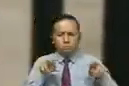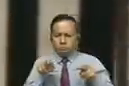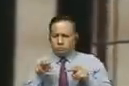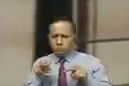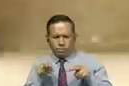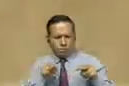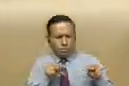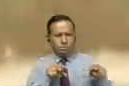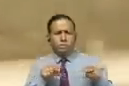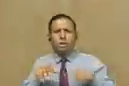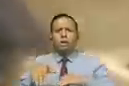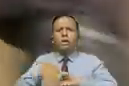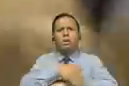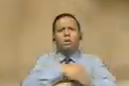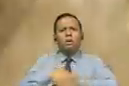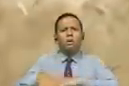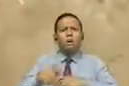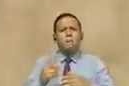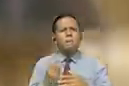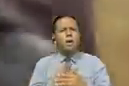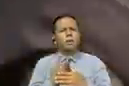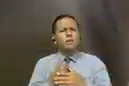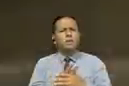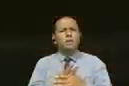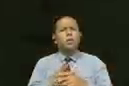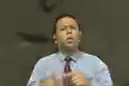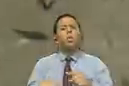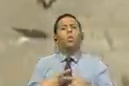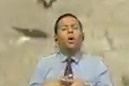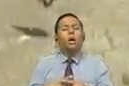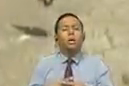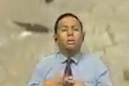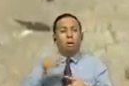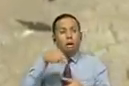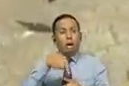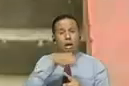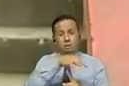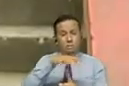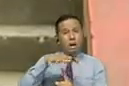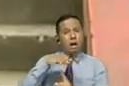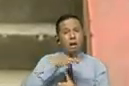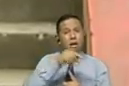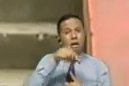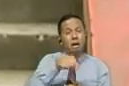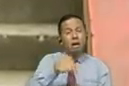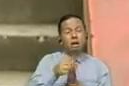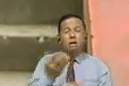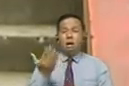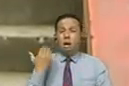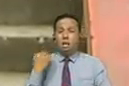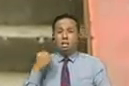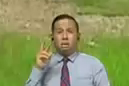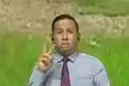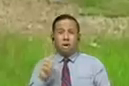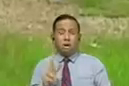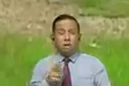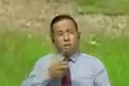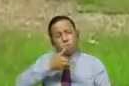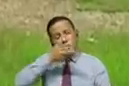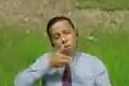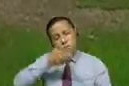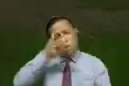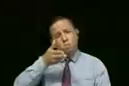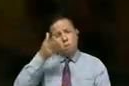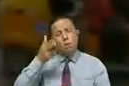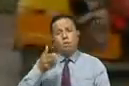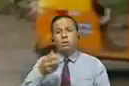crimen se cometió a las 7:30 de la noche del viernes en el parque de Valerio Estacio, noroeste de Guayaquil. Disparos